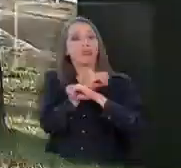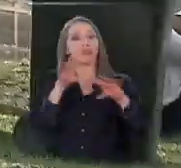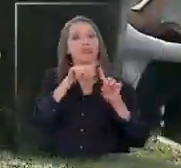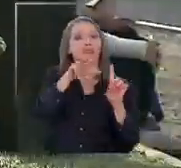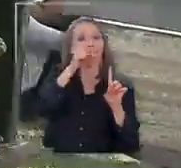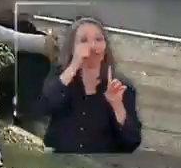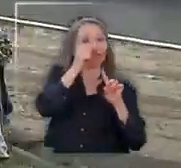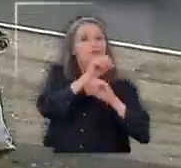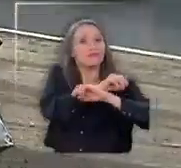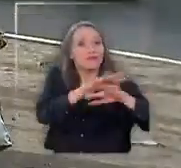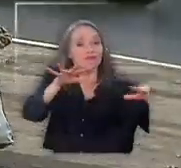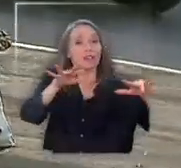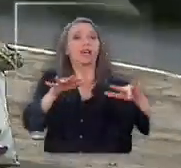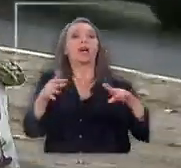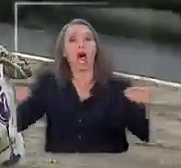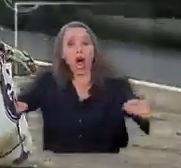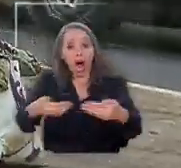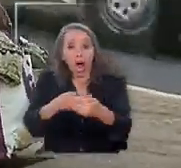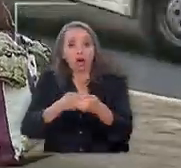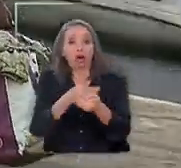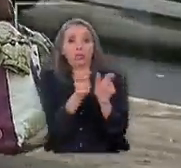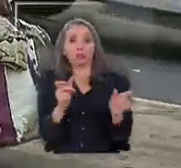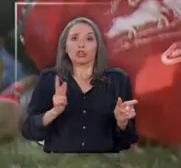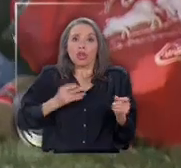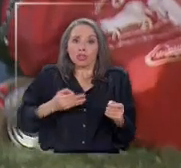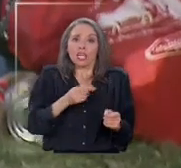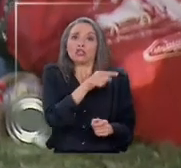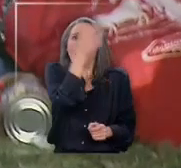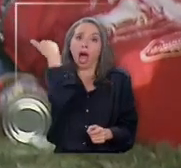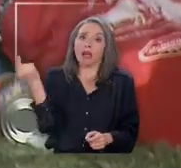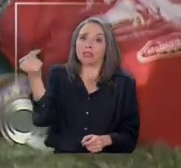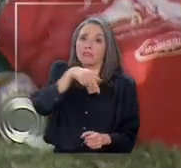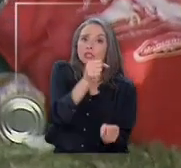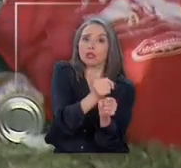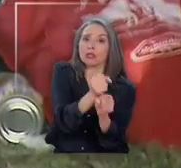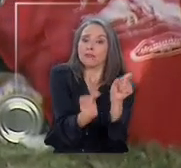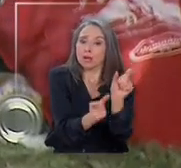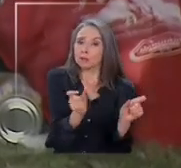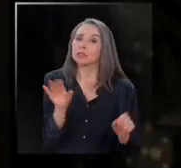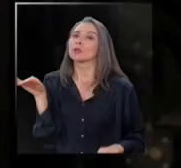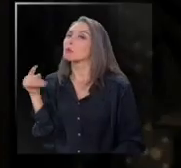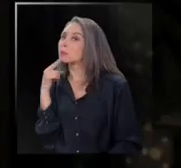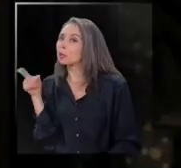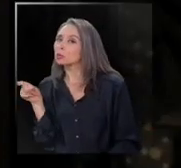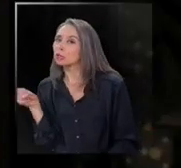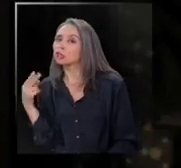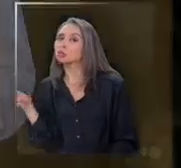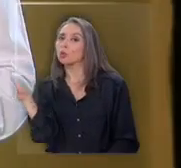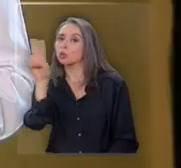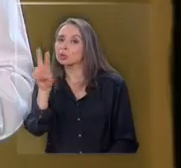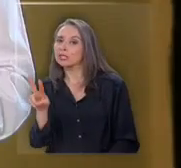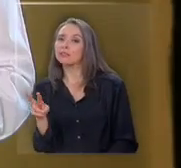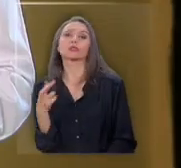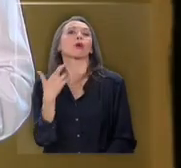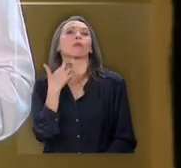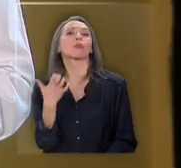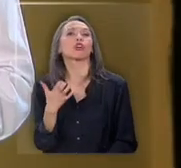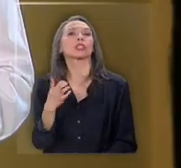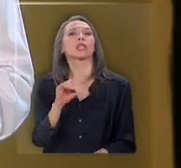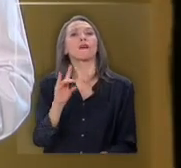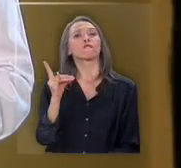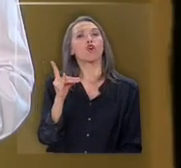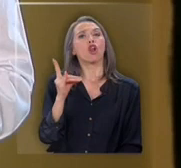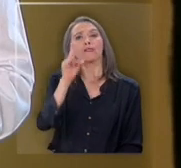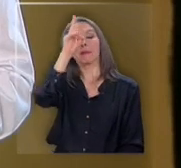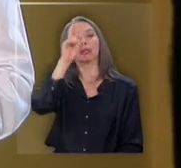una acogida digna haciendo más estaban trabajando pero ustedes en el servicio perdón manejan alguna tesis del por qué estos países